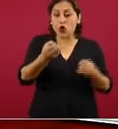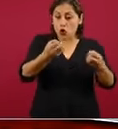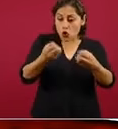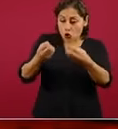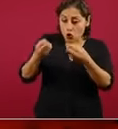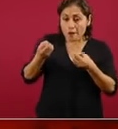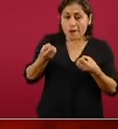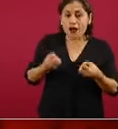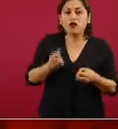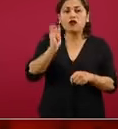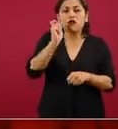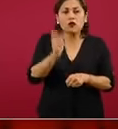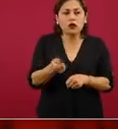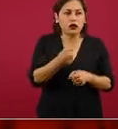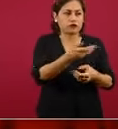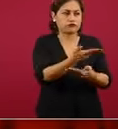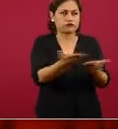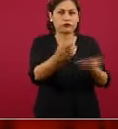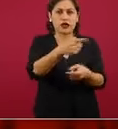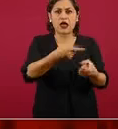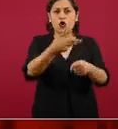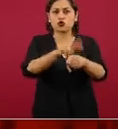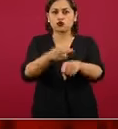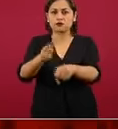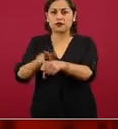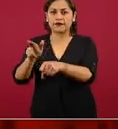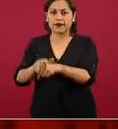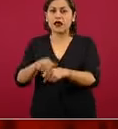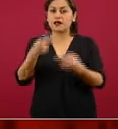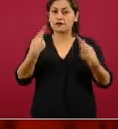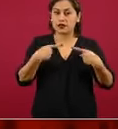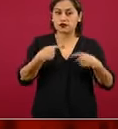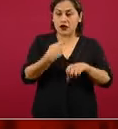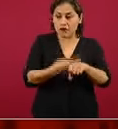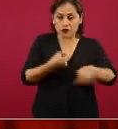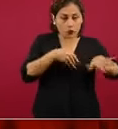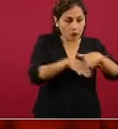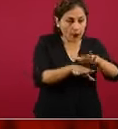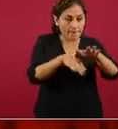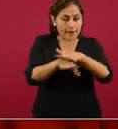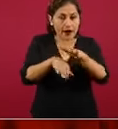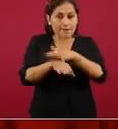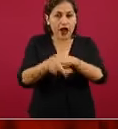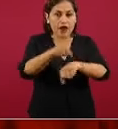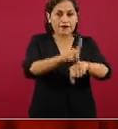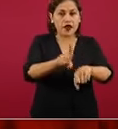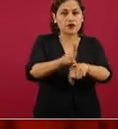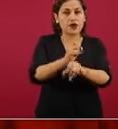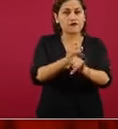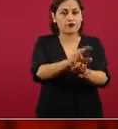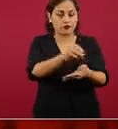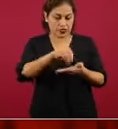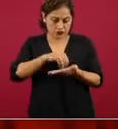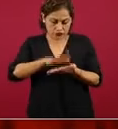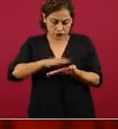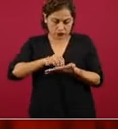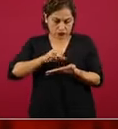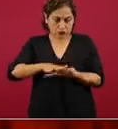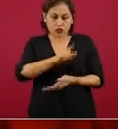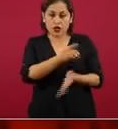tanto de los pacientes que se van hospitalizando día con día, la estancia hospitalaria, cuántos